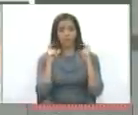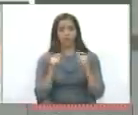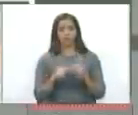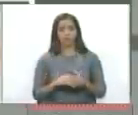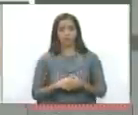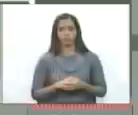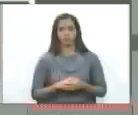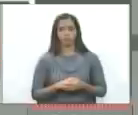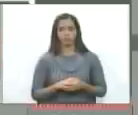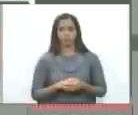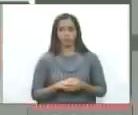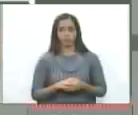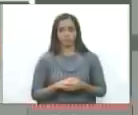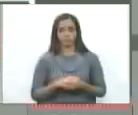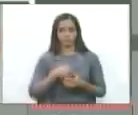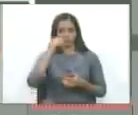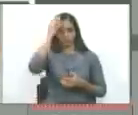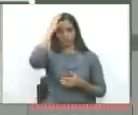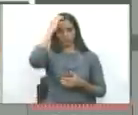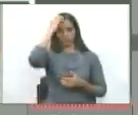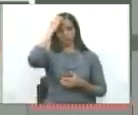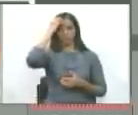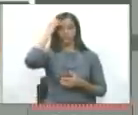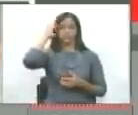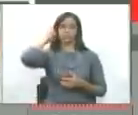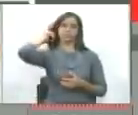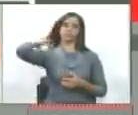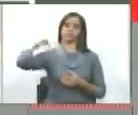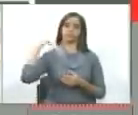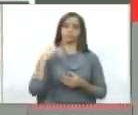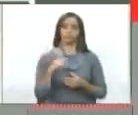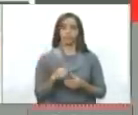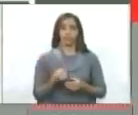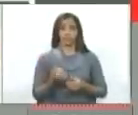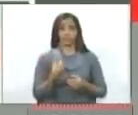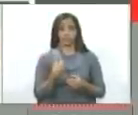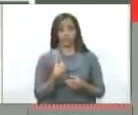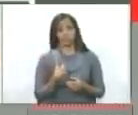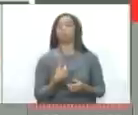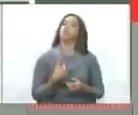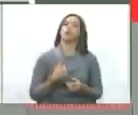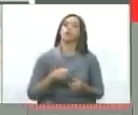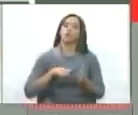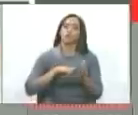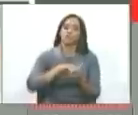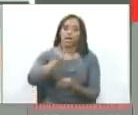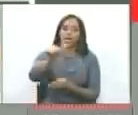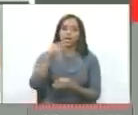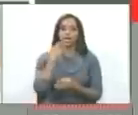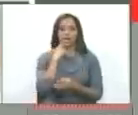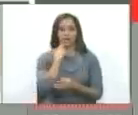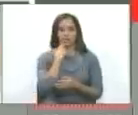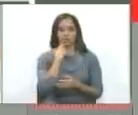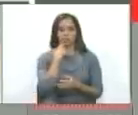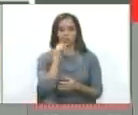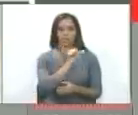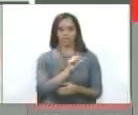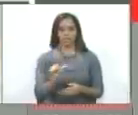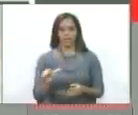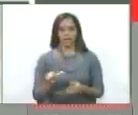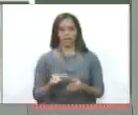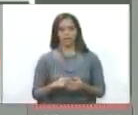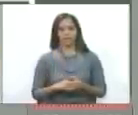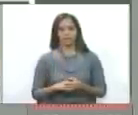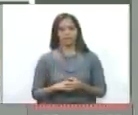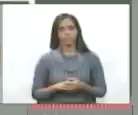jóvenes. Entonces tuvimos una gran victoria. Y yo, mientras tanto, fui a Moscú. Hace una semana estaba en Moscú.